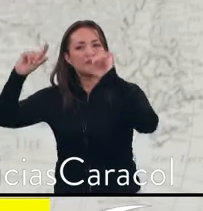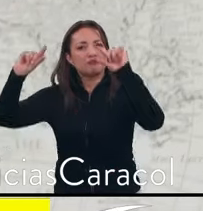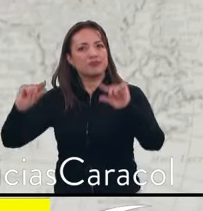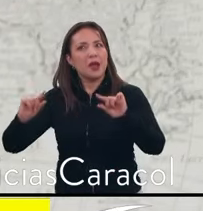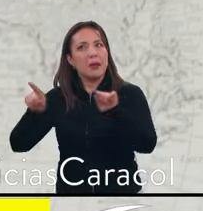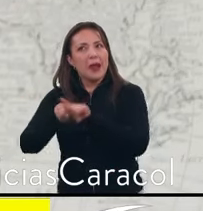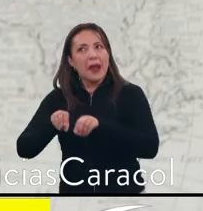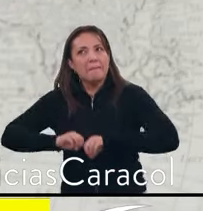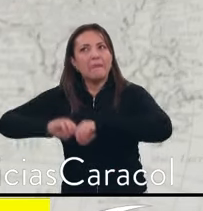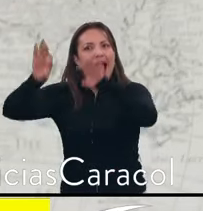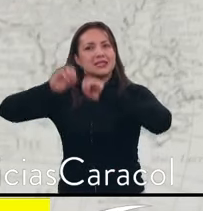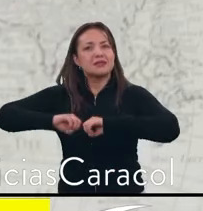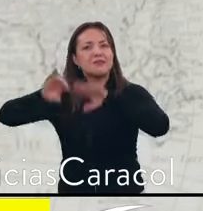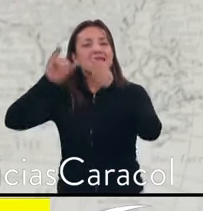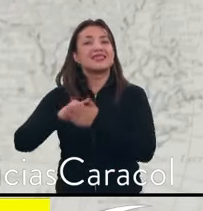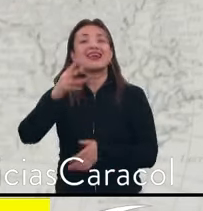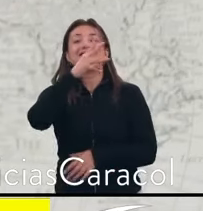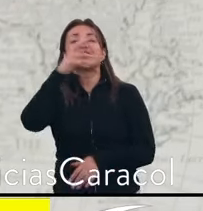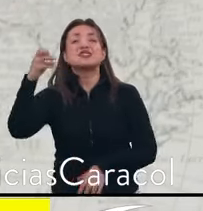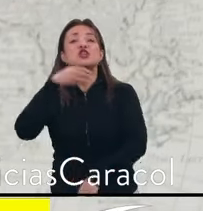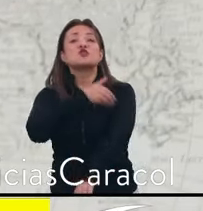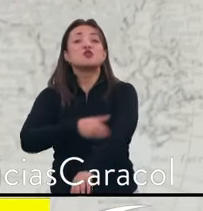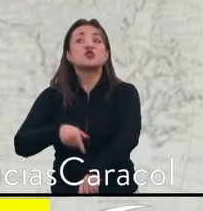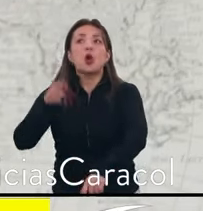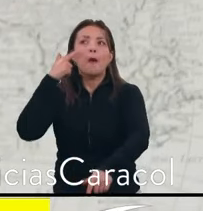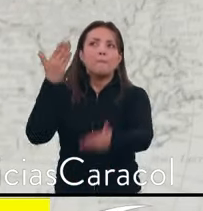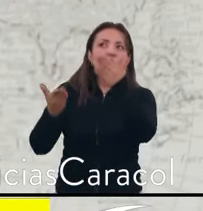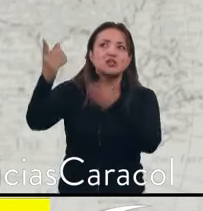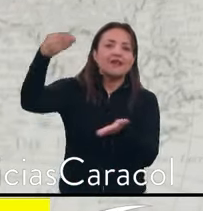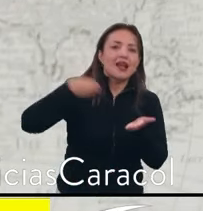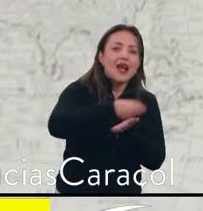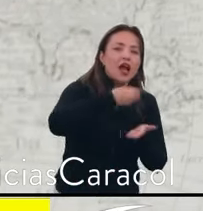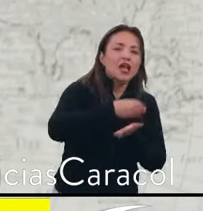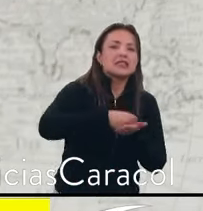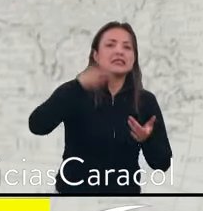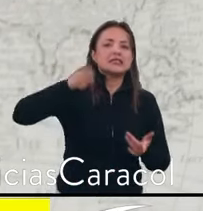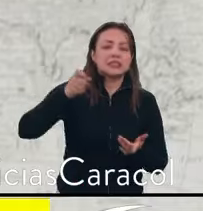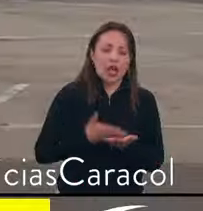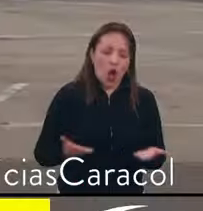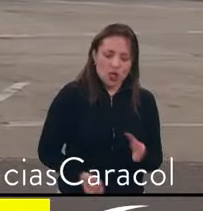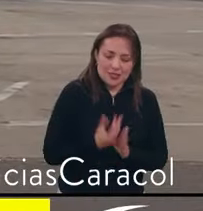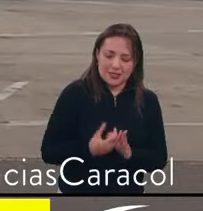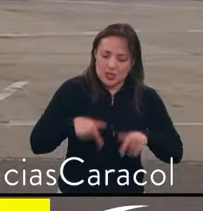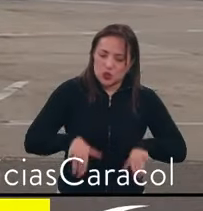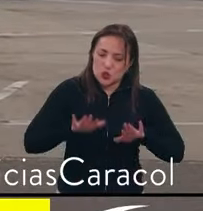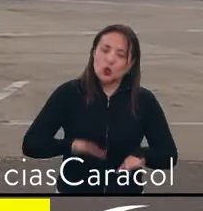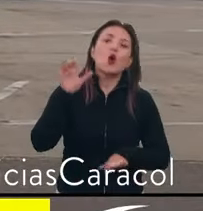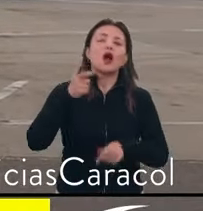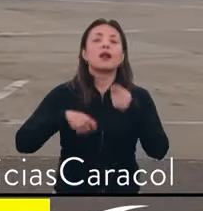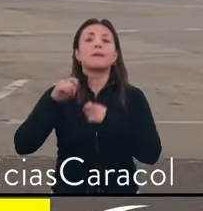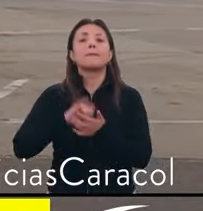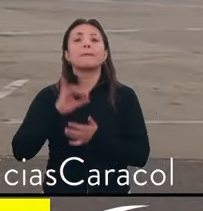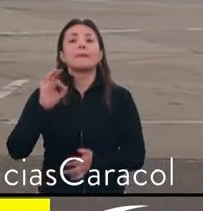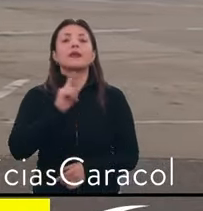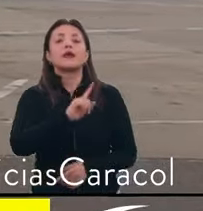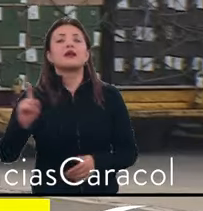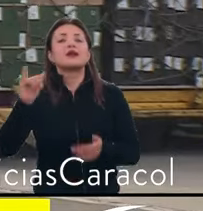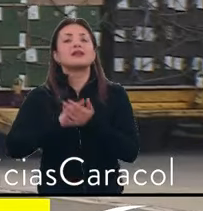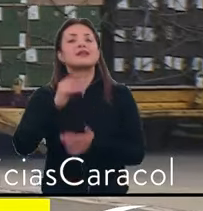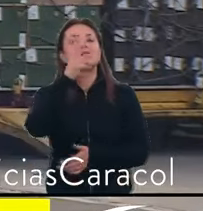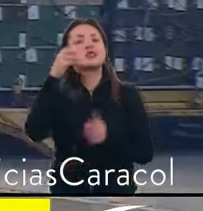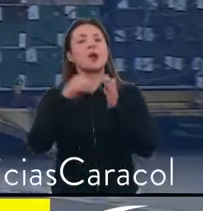con 300 millones de potenciales clientes que buscan productos como los que Colombia ofrece. Antes, 3.102 empresas